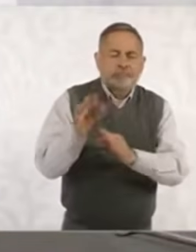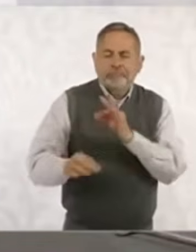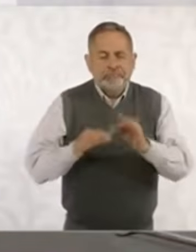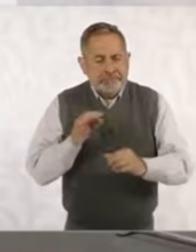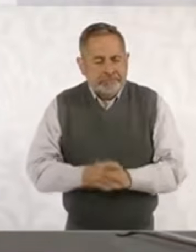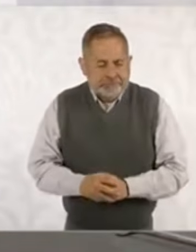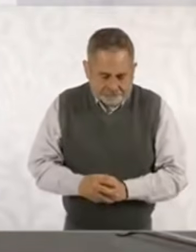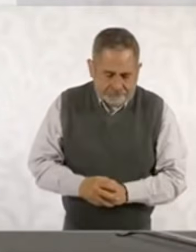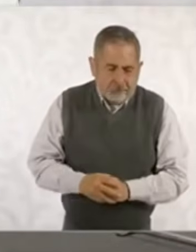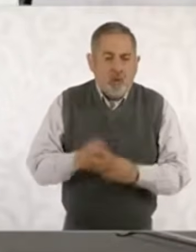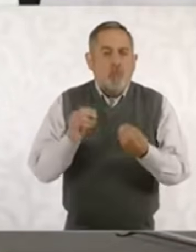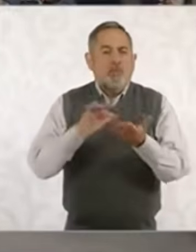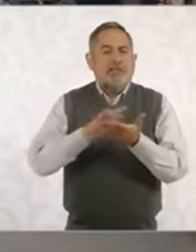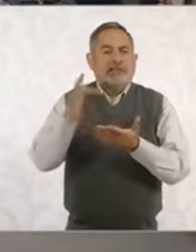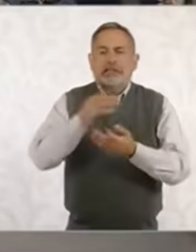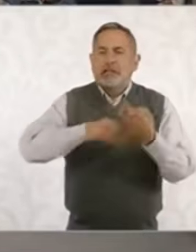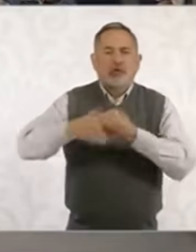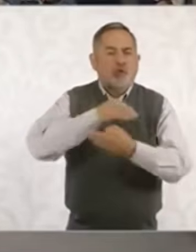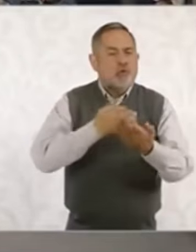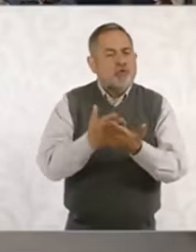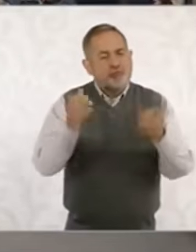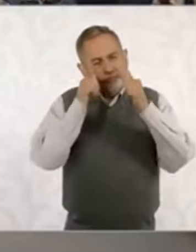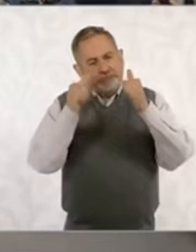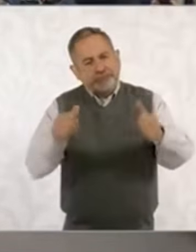gracias a todas y todos.